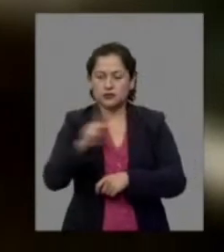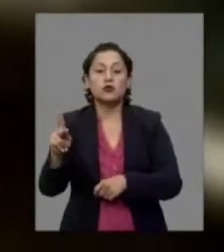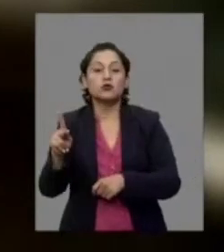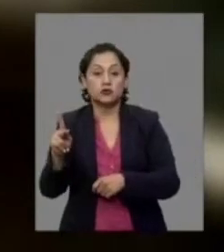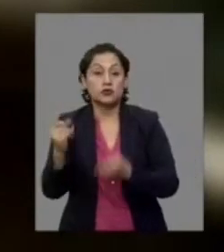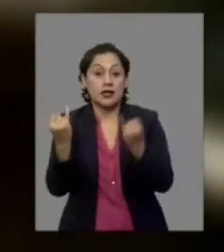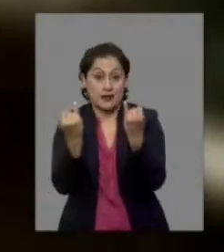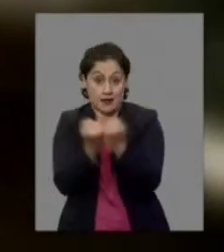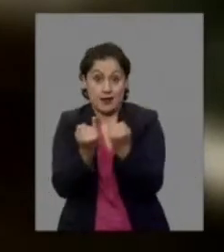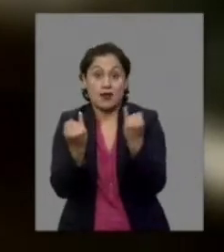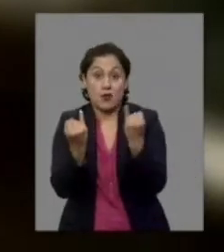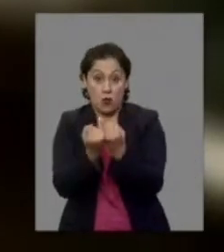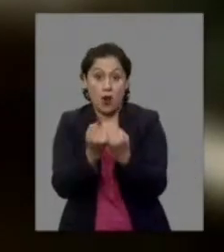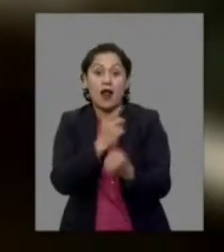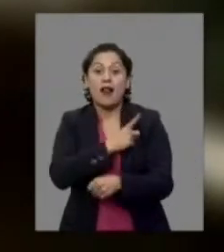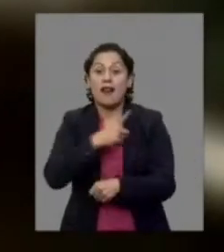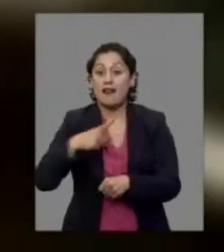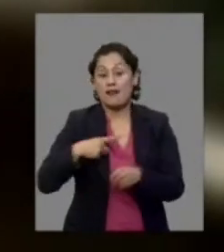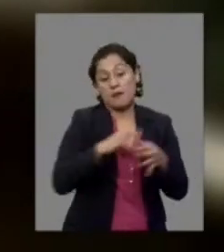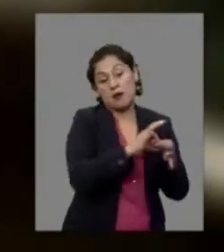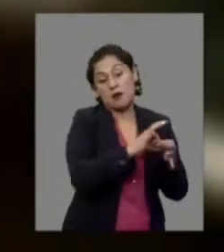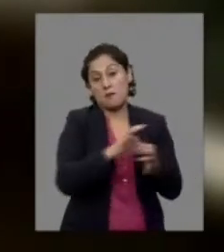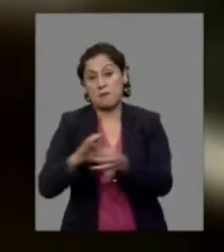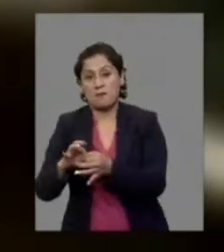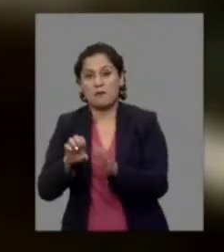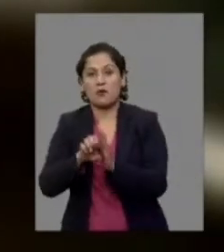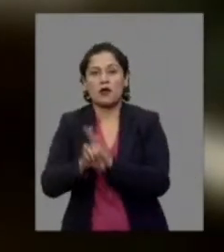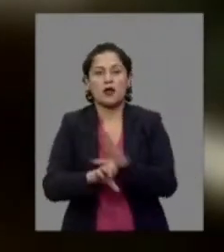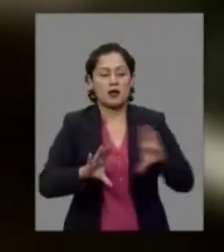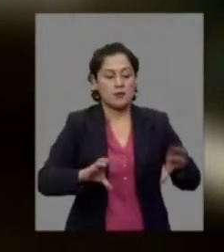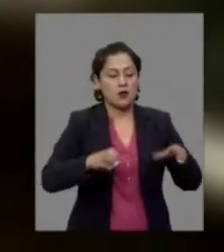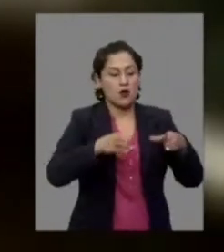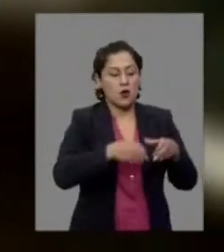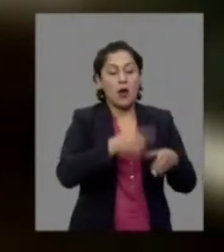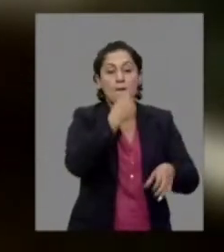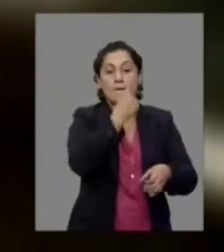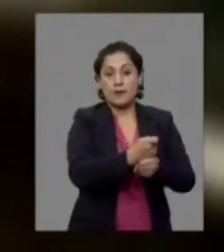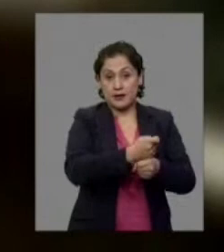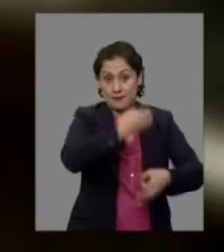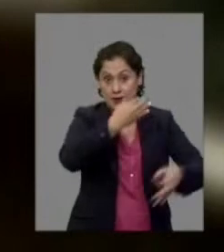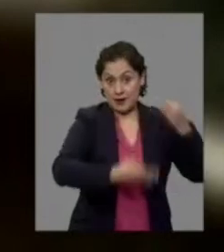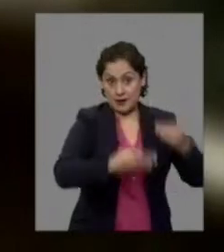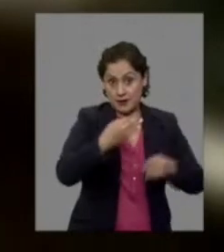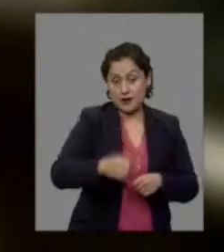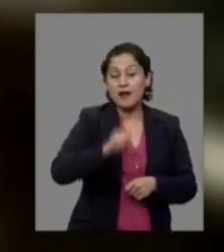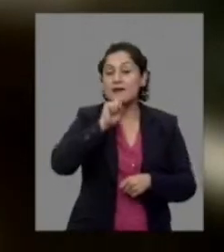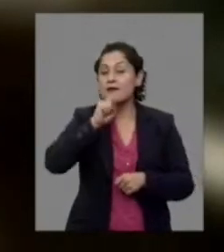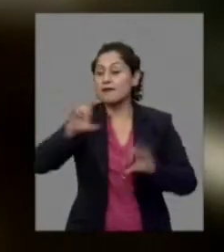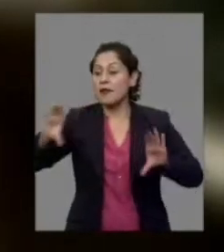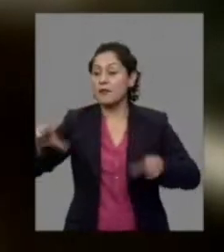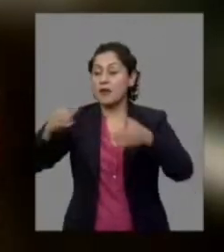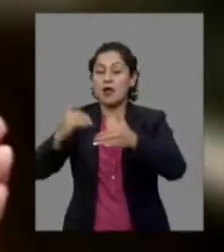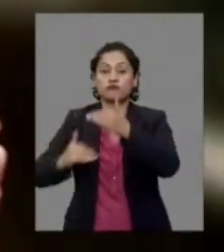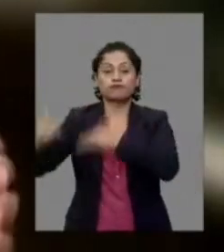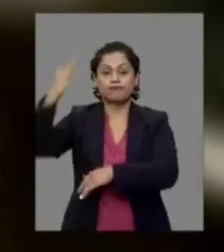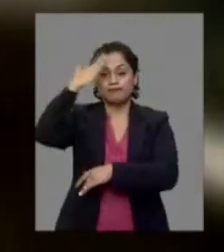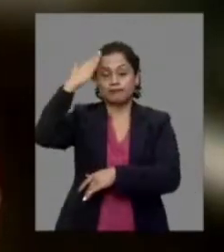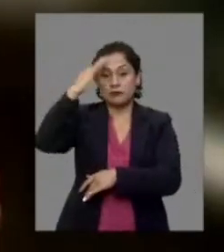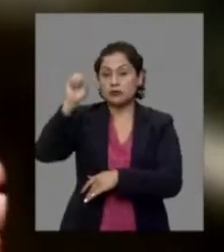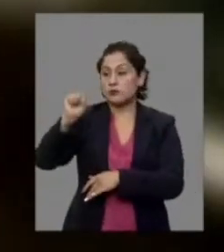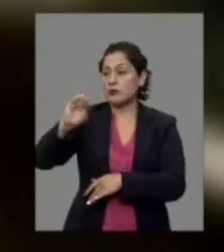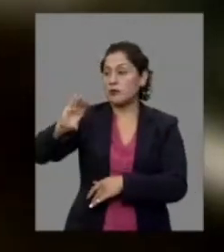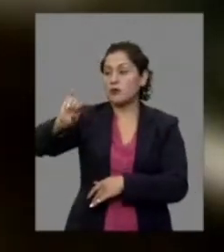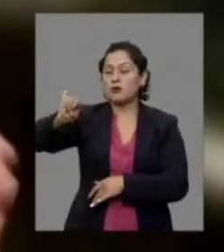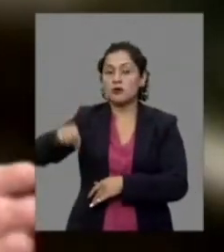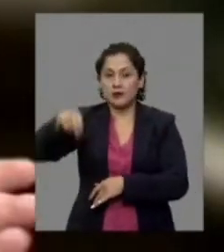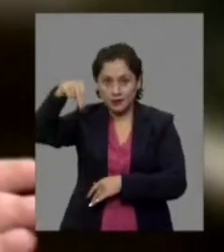que ha emitido tanto la primera sala como el pleno de la Suprema Corte de Justicia, pudieran tener una especie de manual